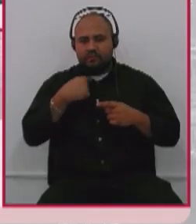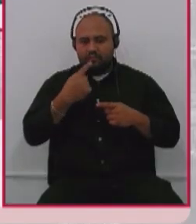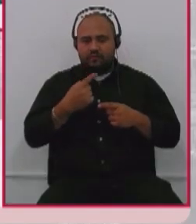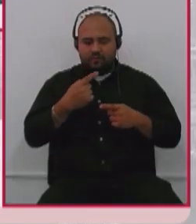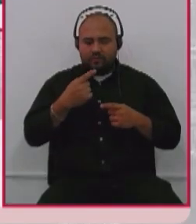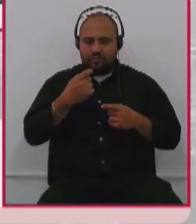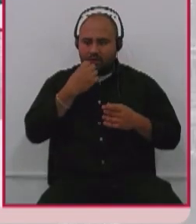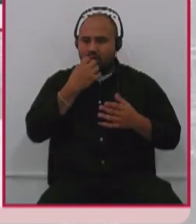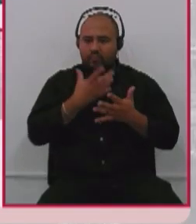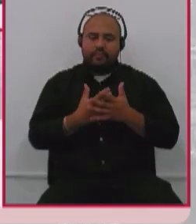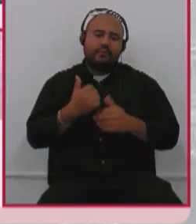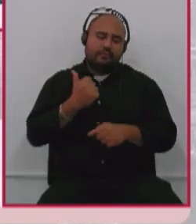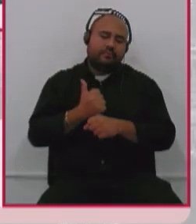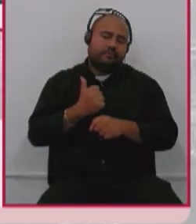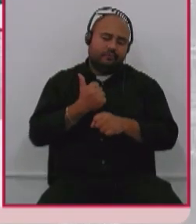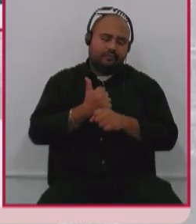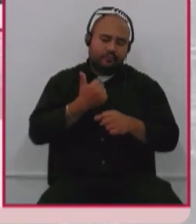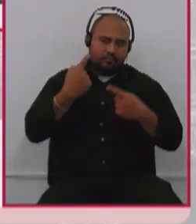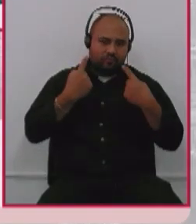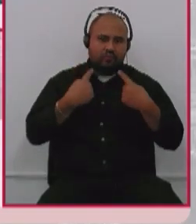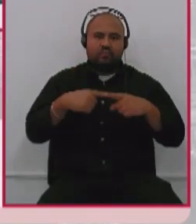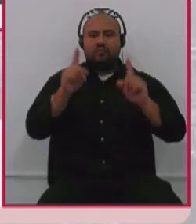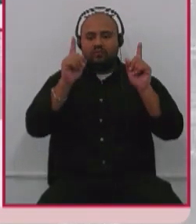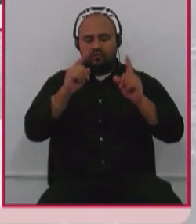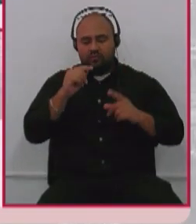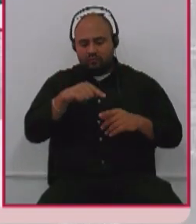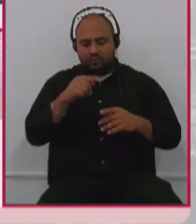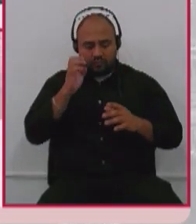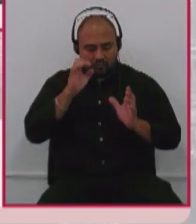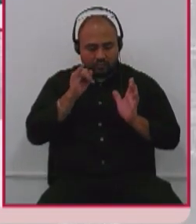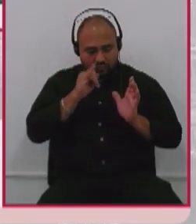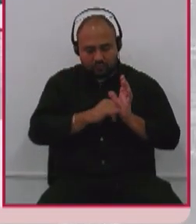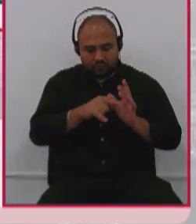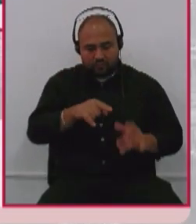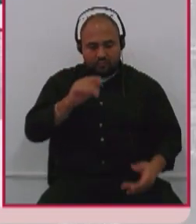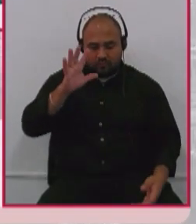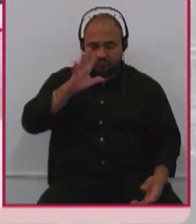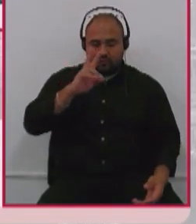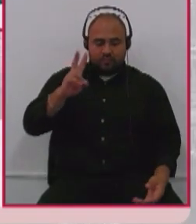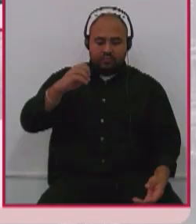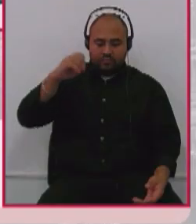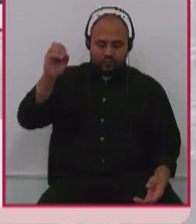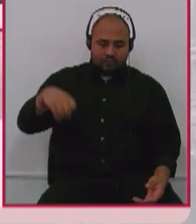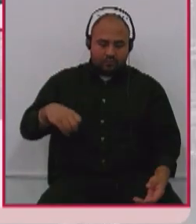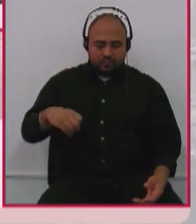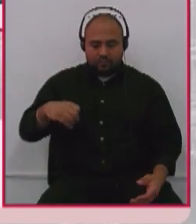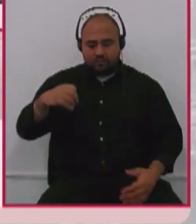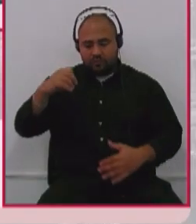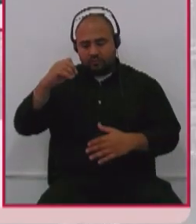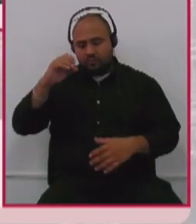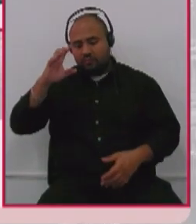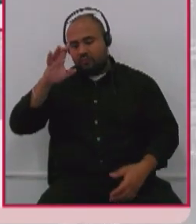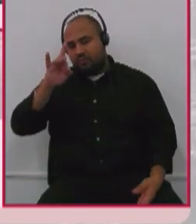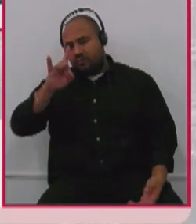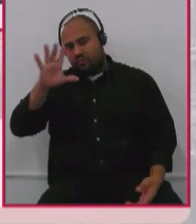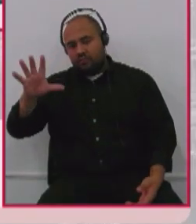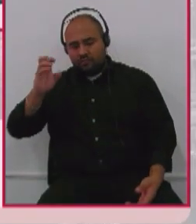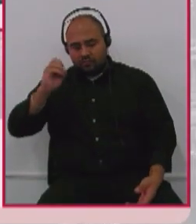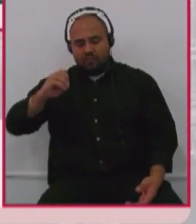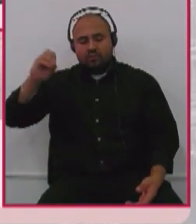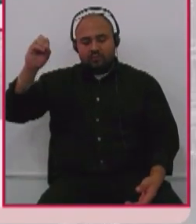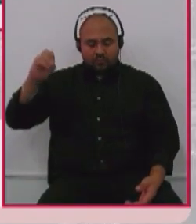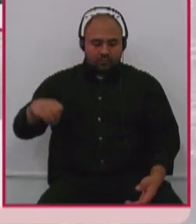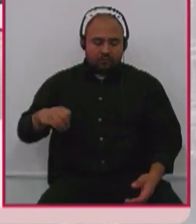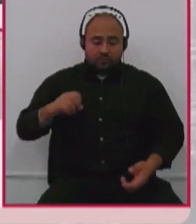operación segura. La utilización efectiva pasó de ese 52% a un 85%, que es el promedio que tenemos ahora, que